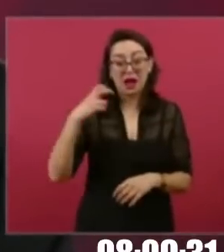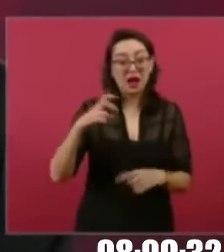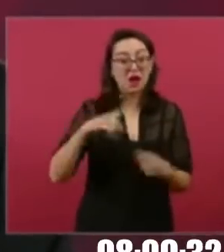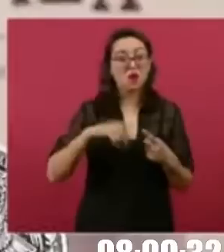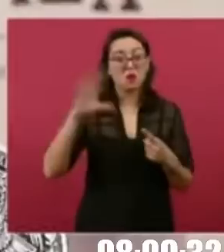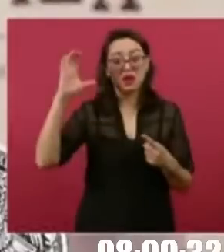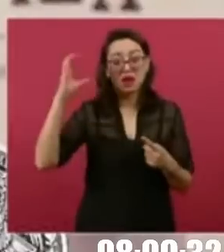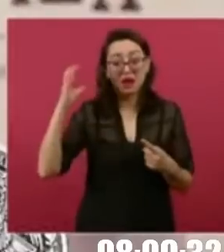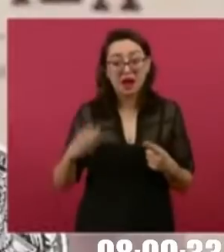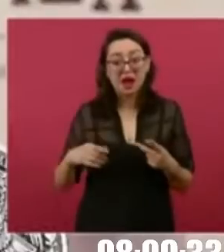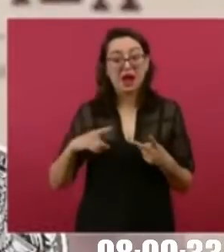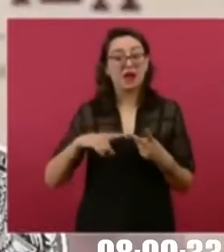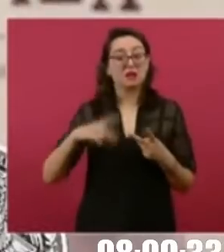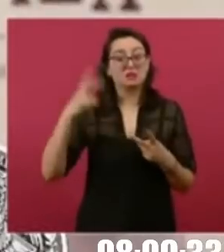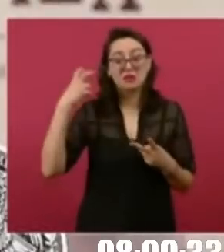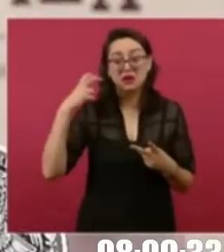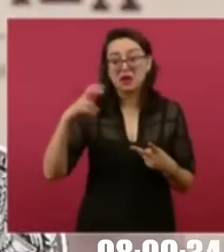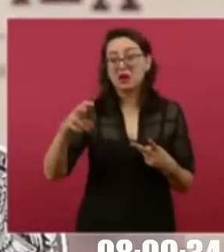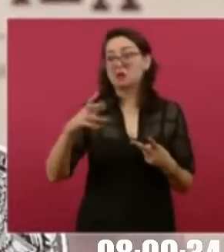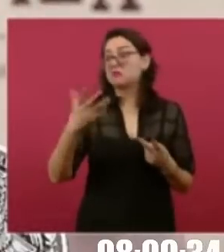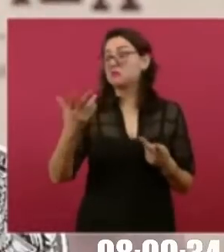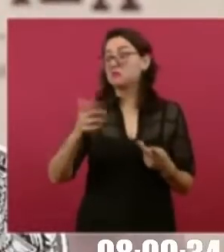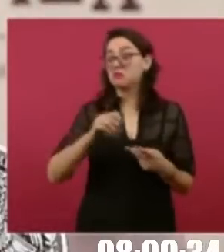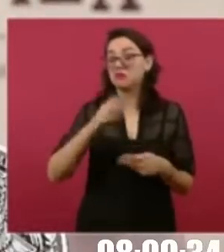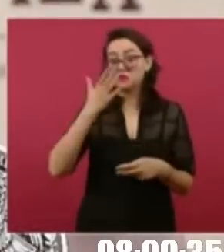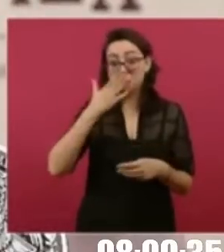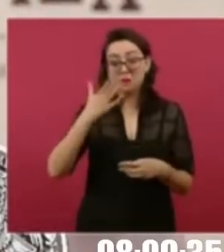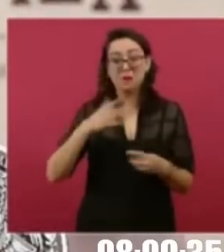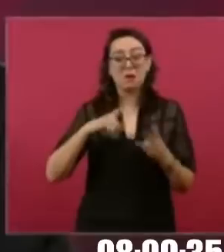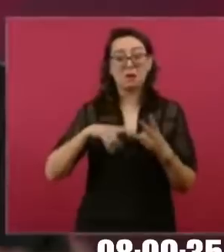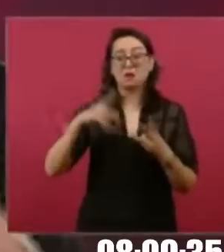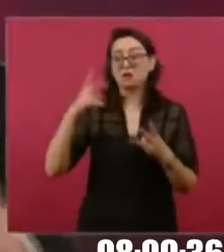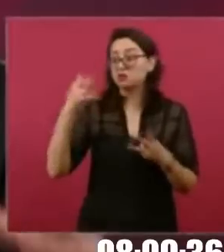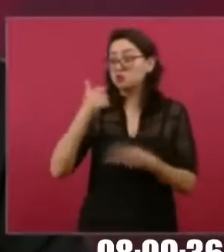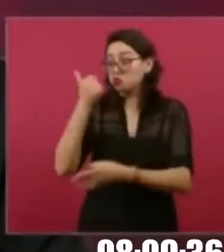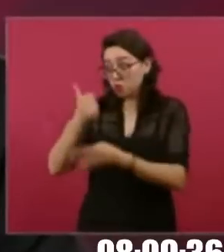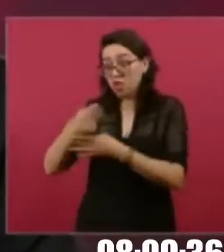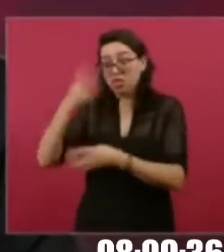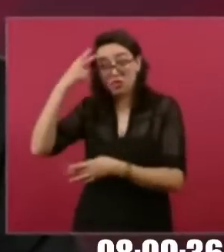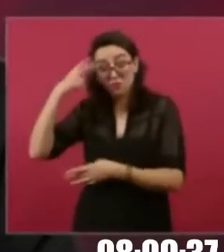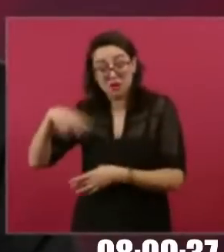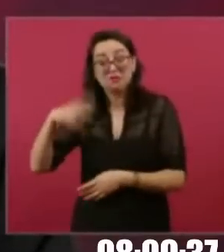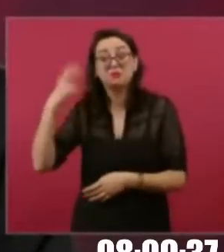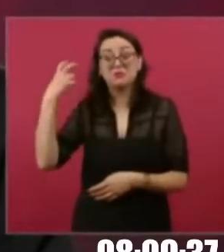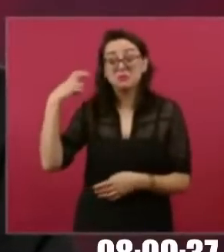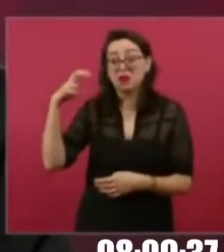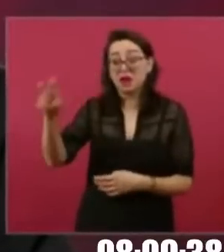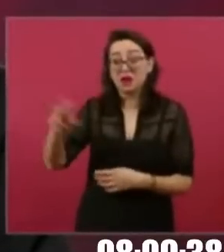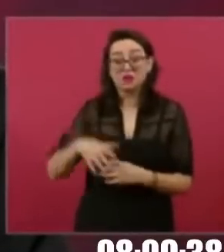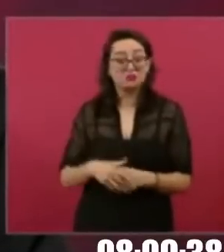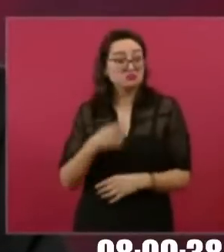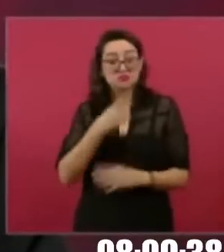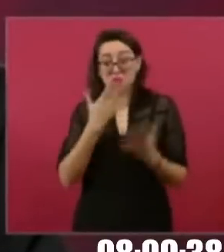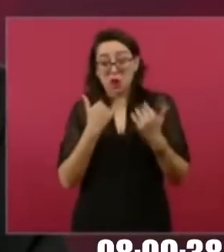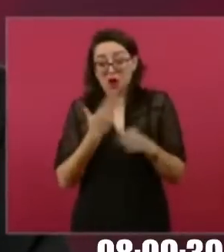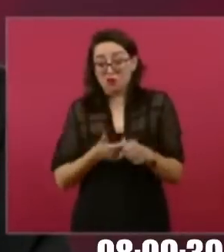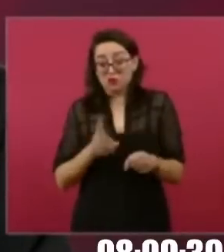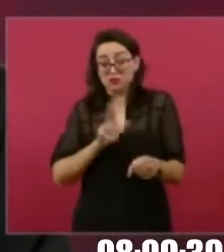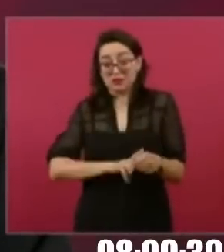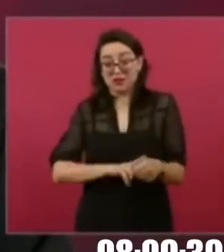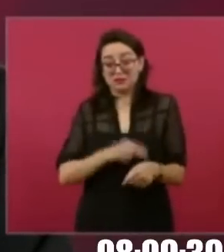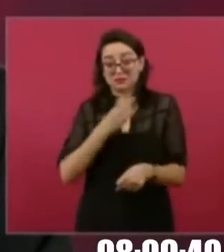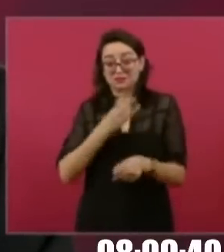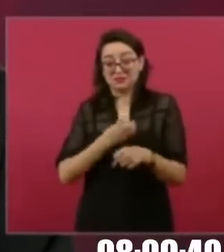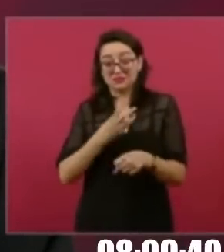vida por eso Zoé y el equipo de indianáramos platicado para que